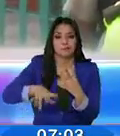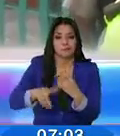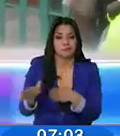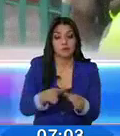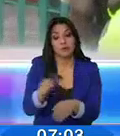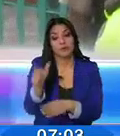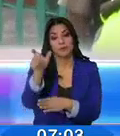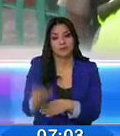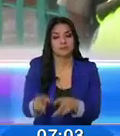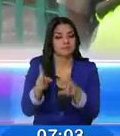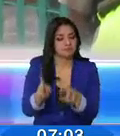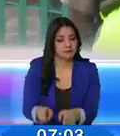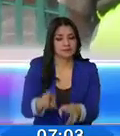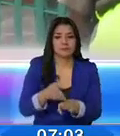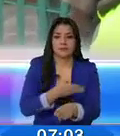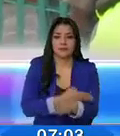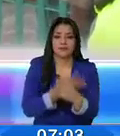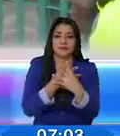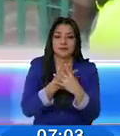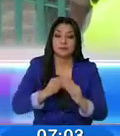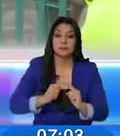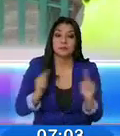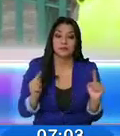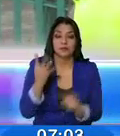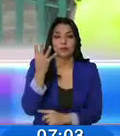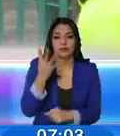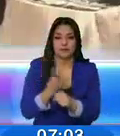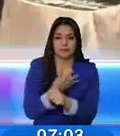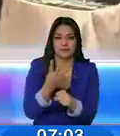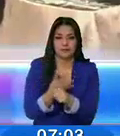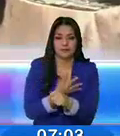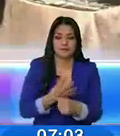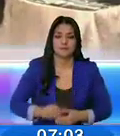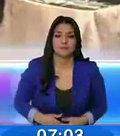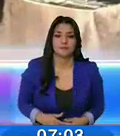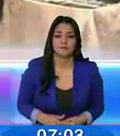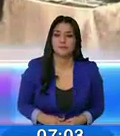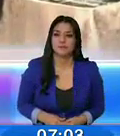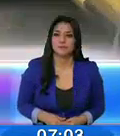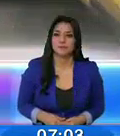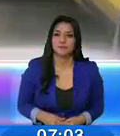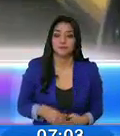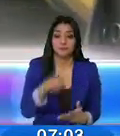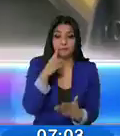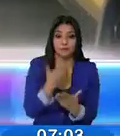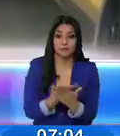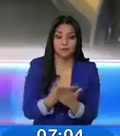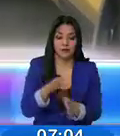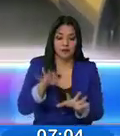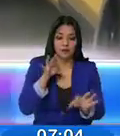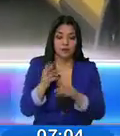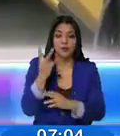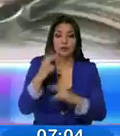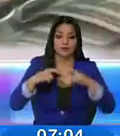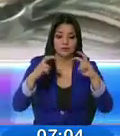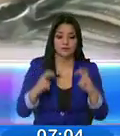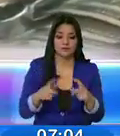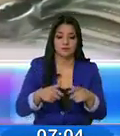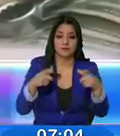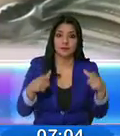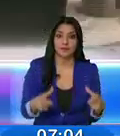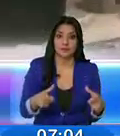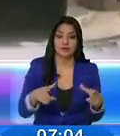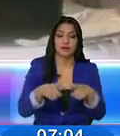otra persona tiene la misma situación, pero en 4 detenciones. Entre las evidencias se encontraron 2 baterías de camión, dinero